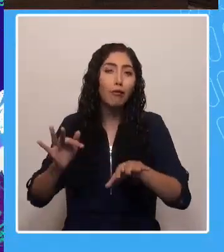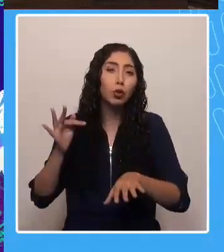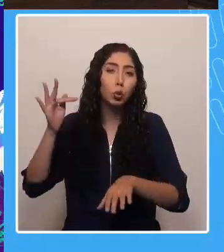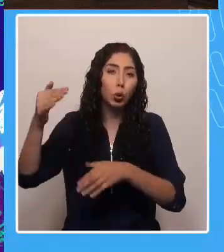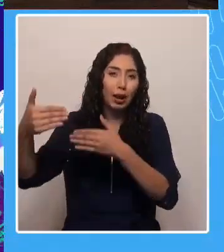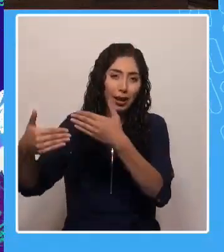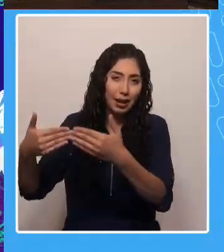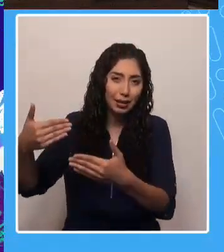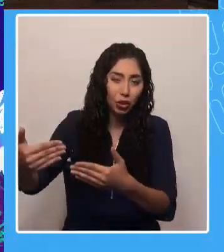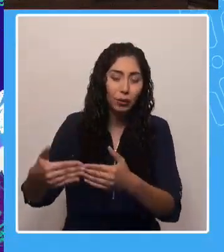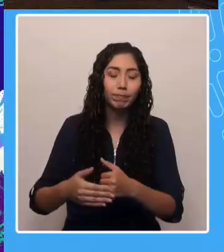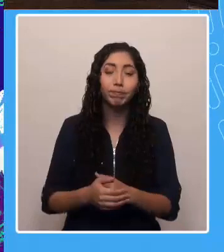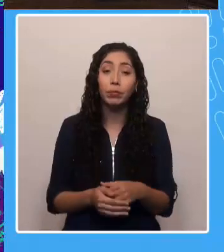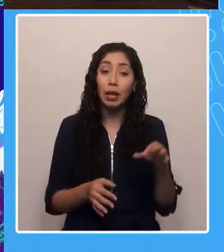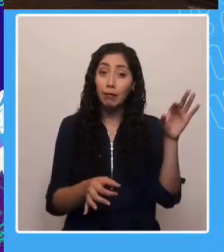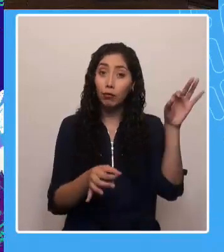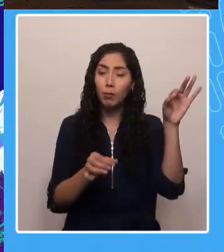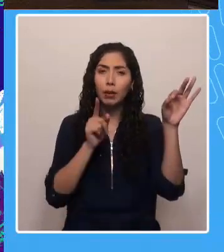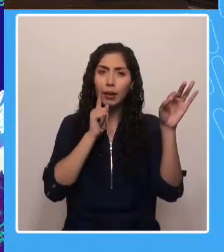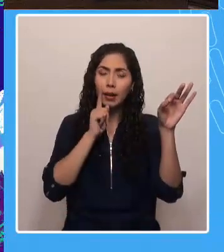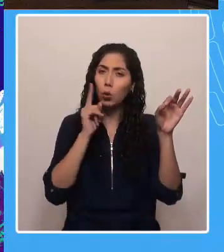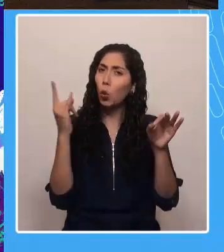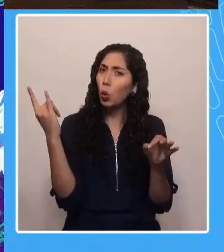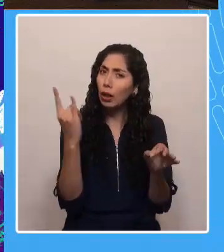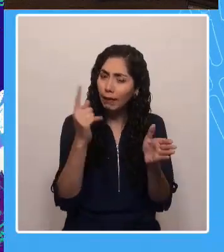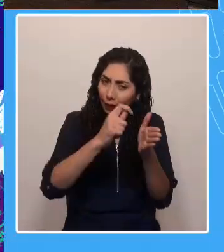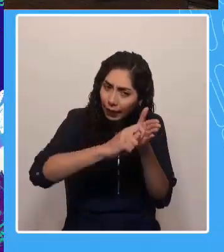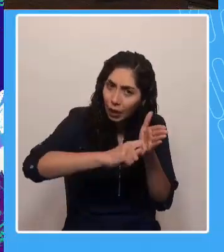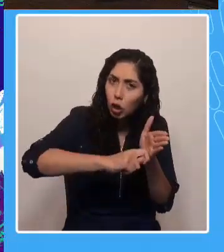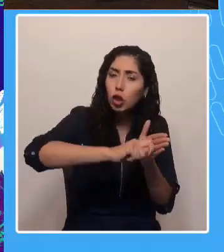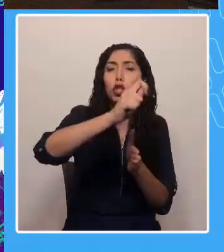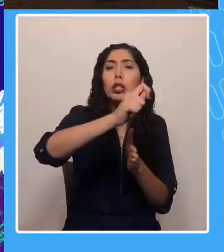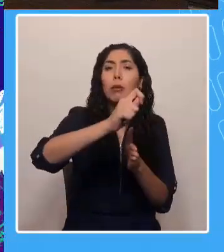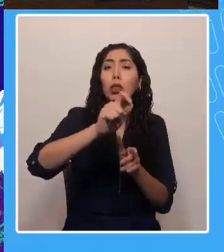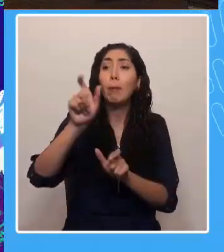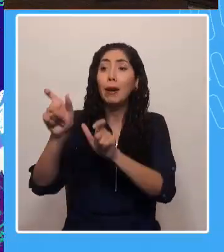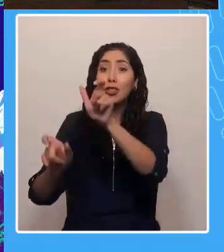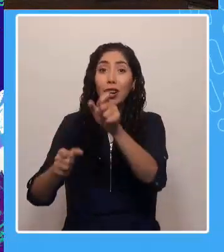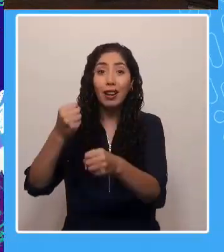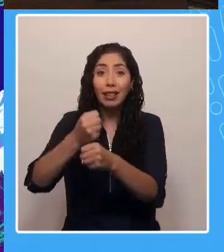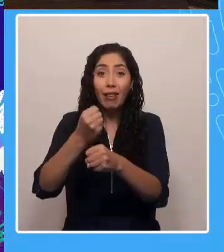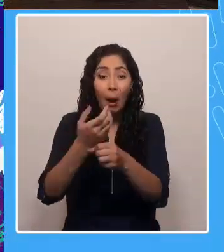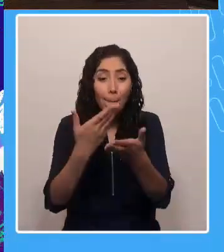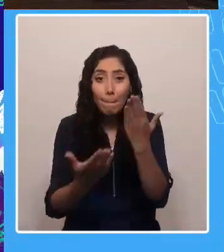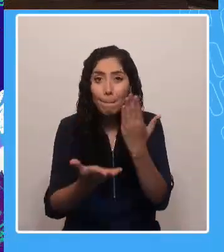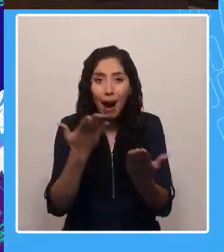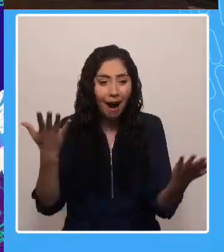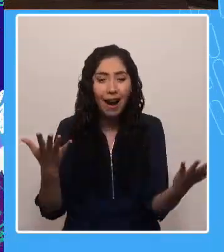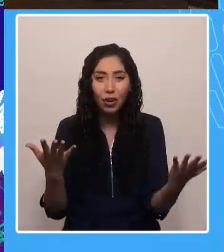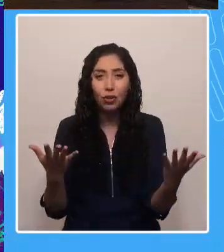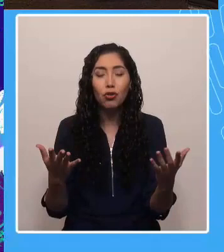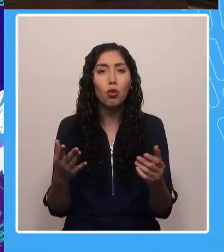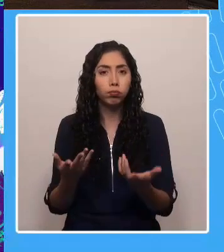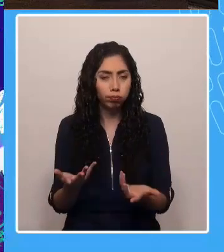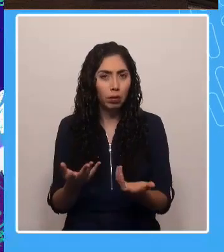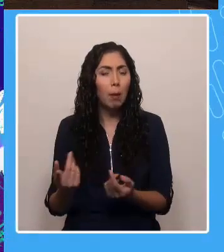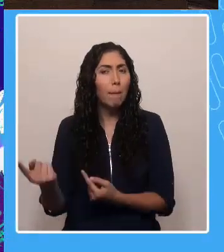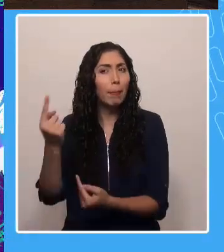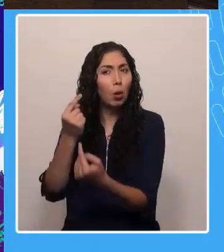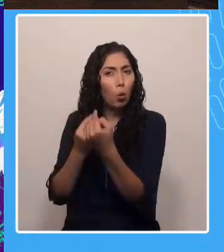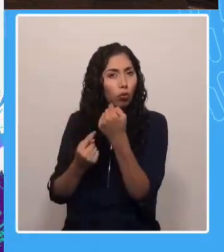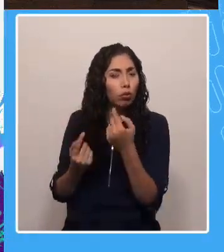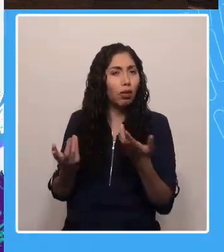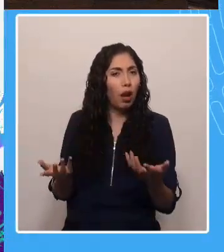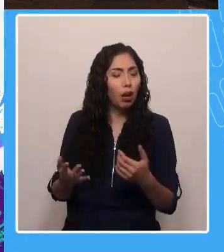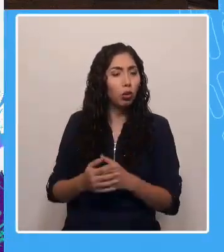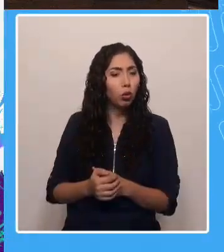el urgente reconocimiento a la artesanía y a sus cultores y cultoras. Nos han preguntado si esto ya no está consagrado